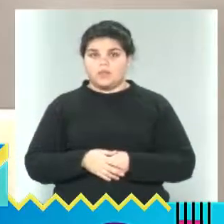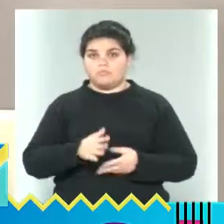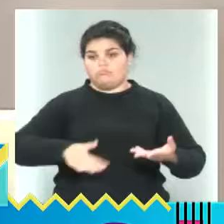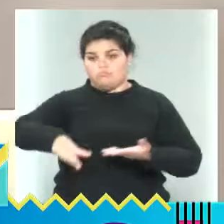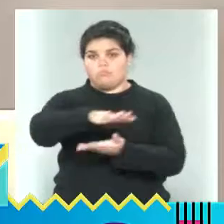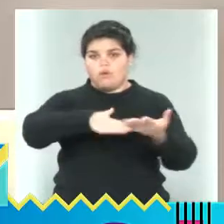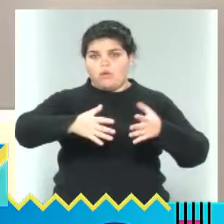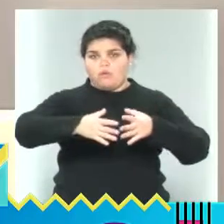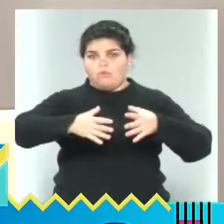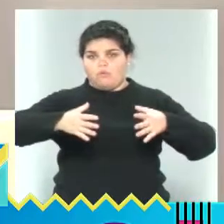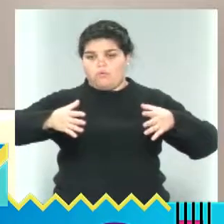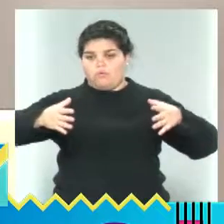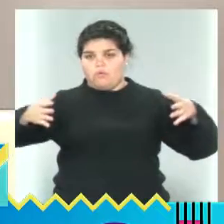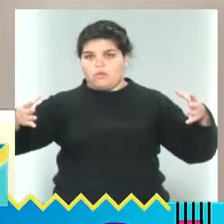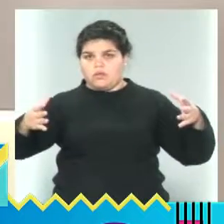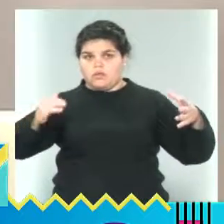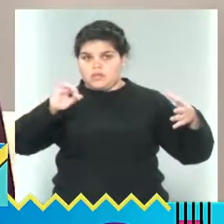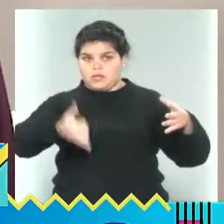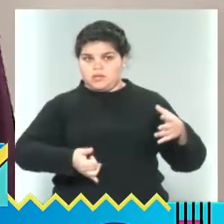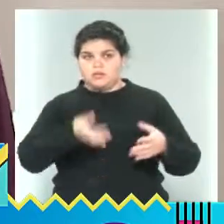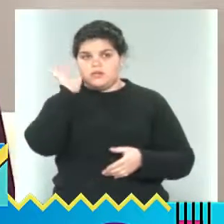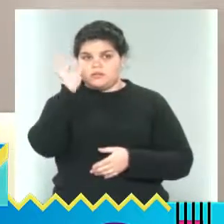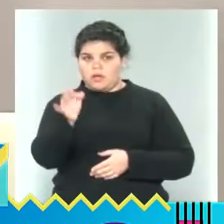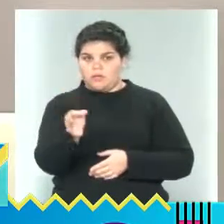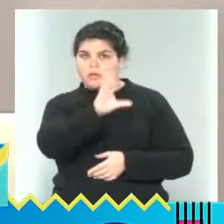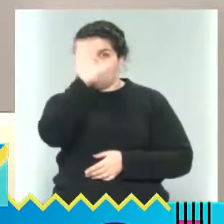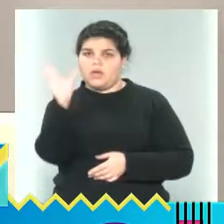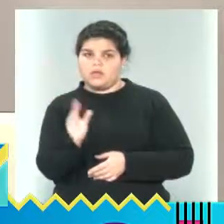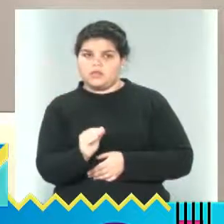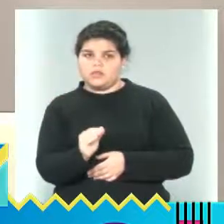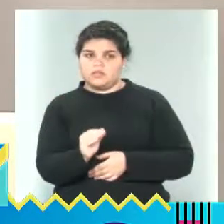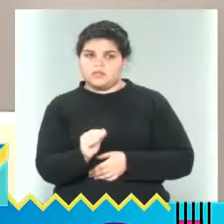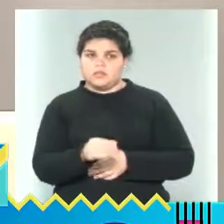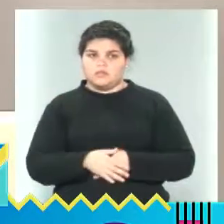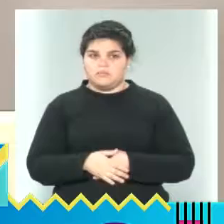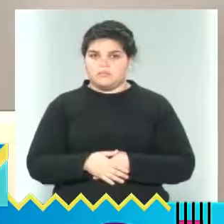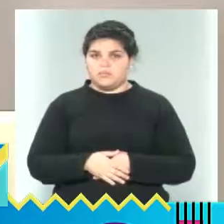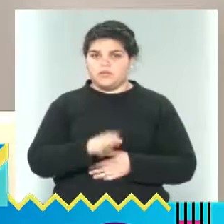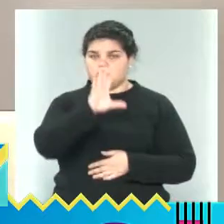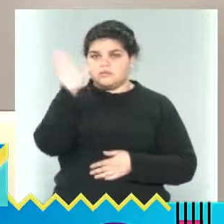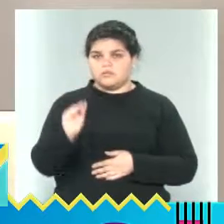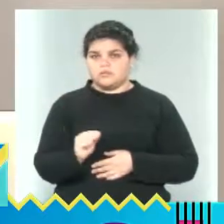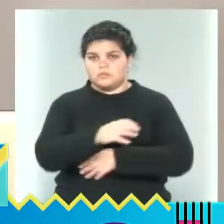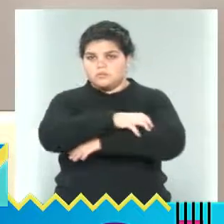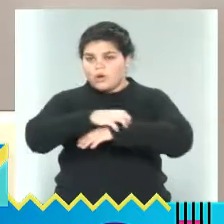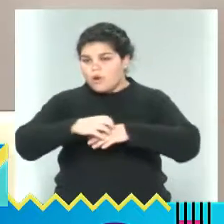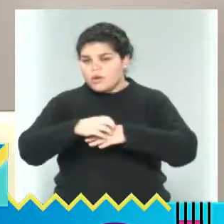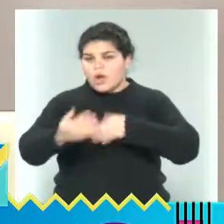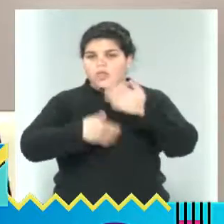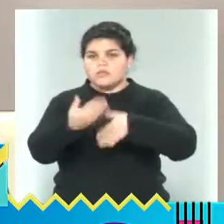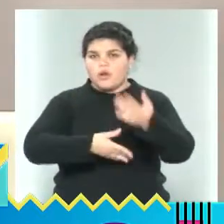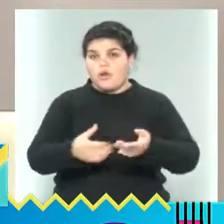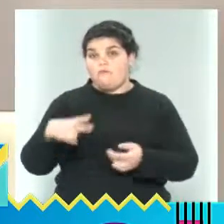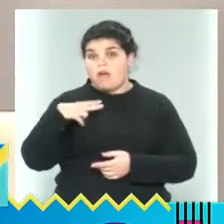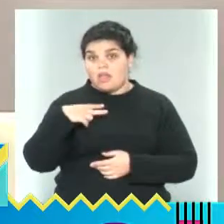en general, tienden a crecer. Especialmente sabemos en los países más pobres, por llamarlos de alguna forma, o menos desarrollados, lo cual